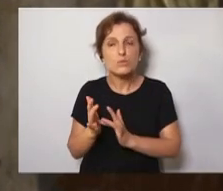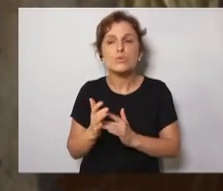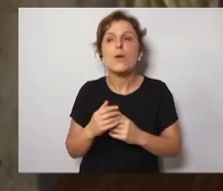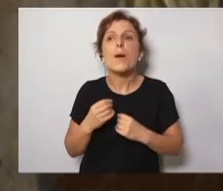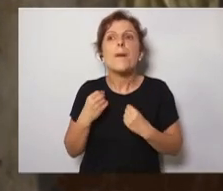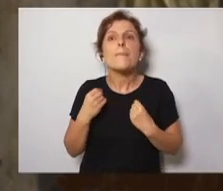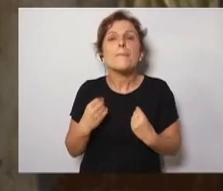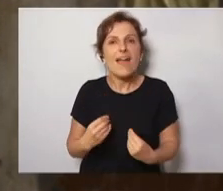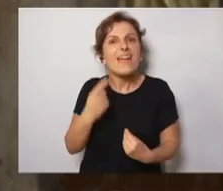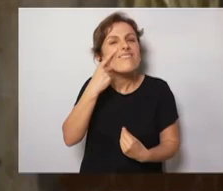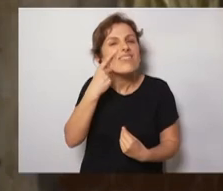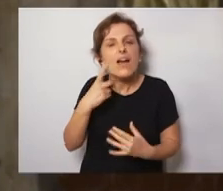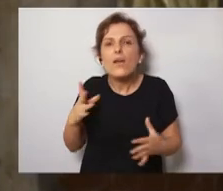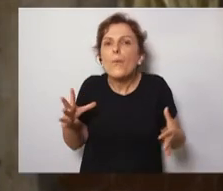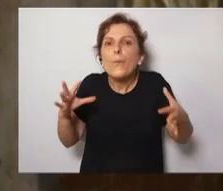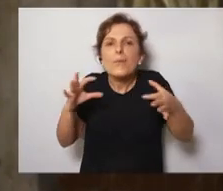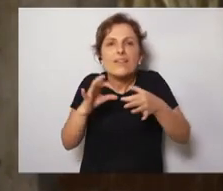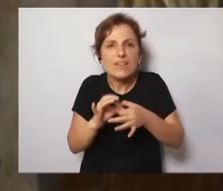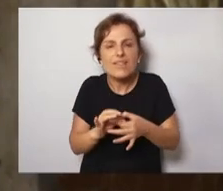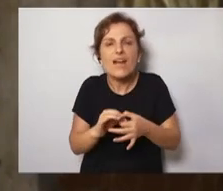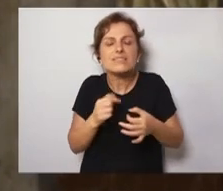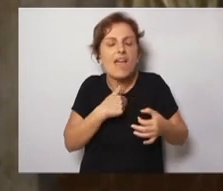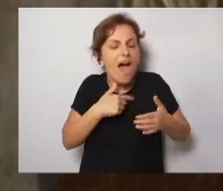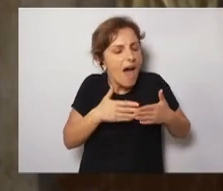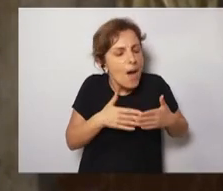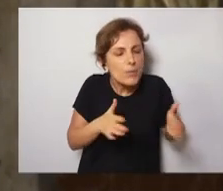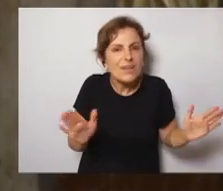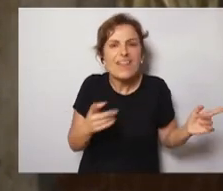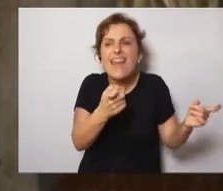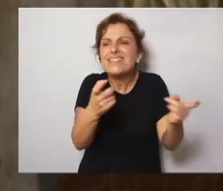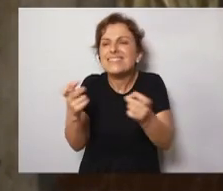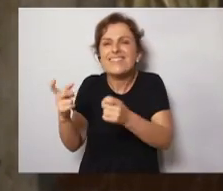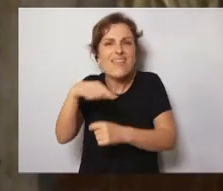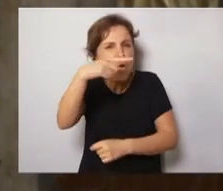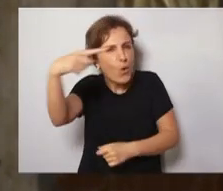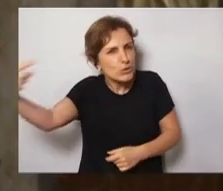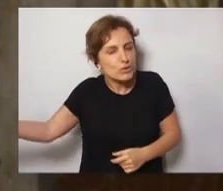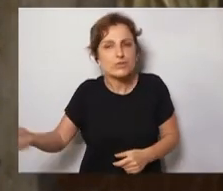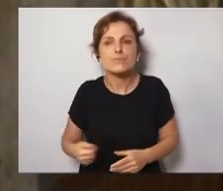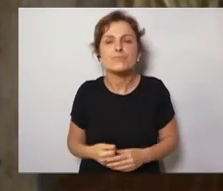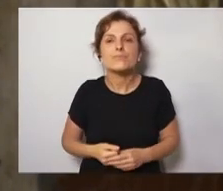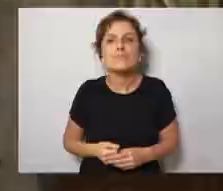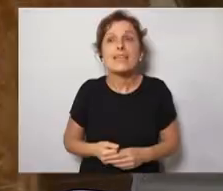y abiertas a las necesidades espirituales y materiales de los demás oremos